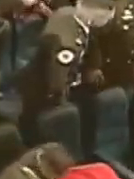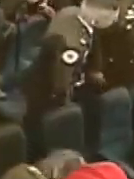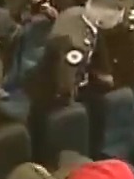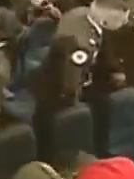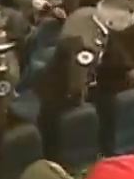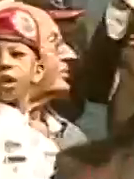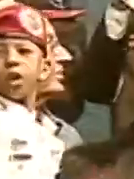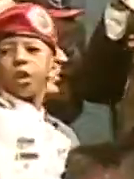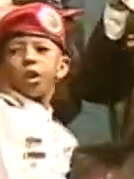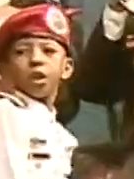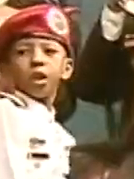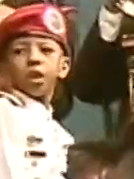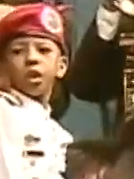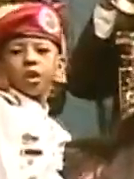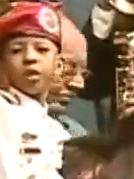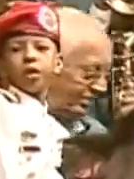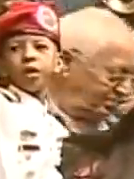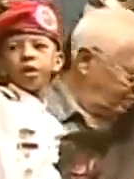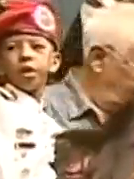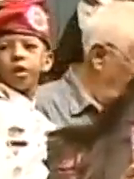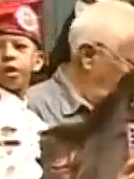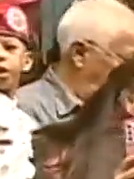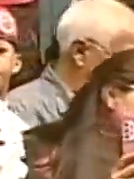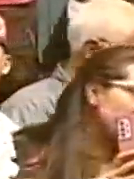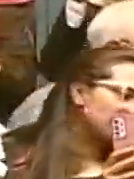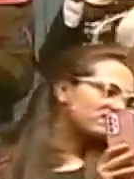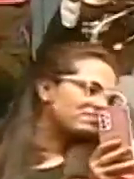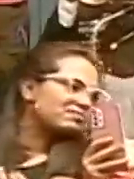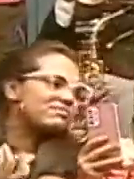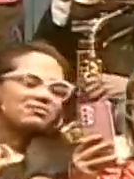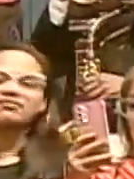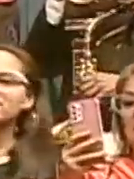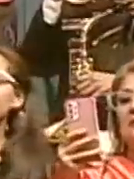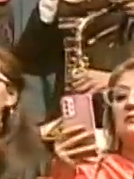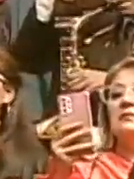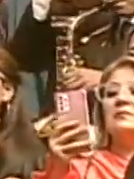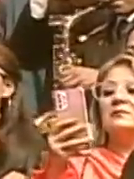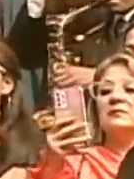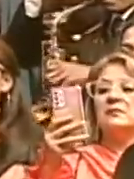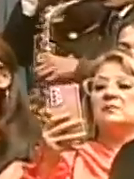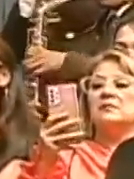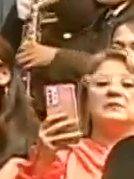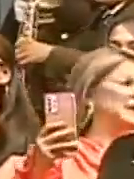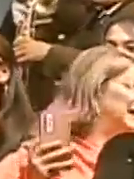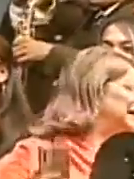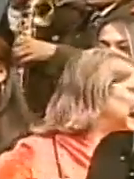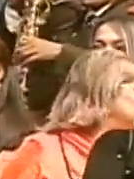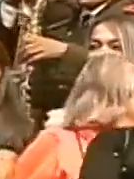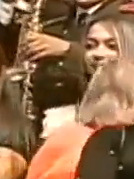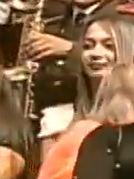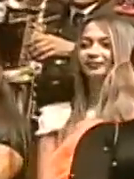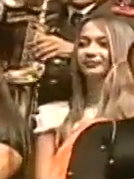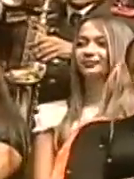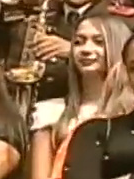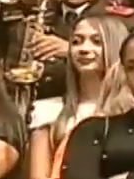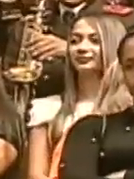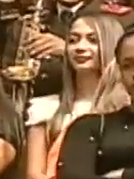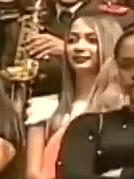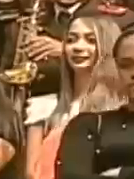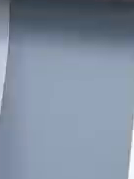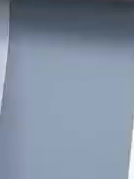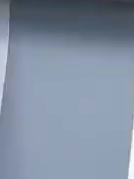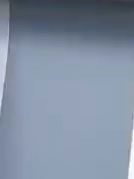12.670 hombres y mujeres de la Fuerza Armada Nacional Bolivariana ascendidos el día de hoy. Con esta información despedimos este contacto. Adelante.